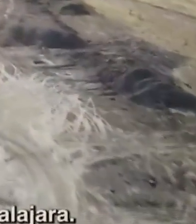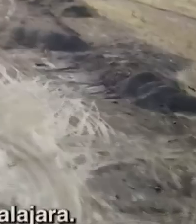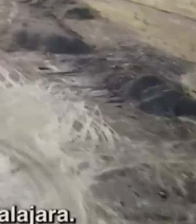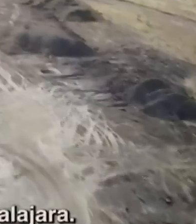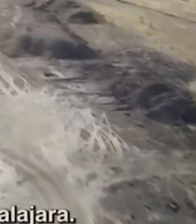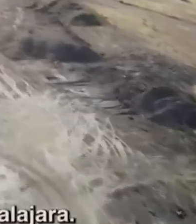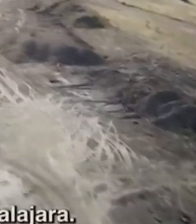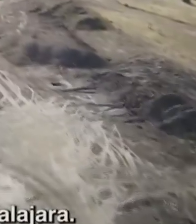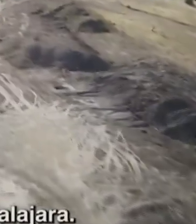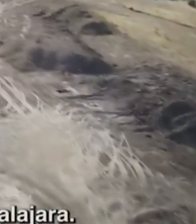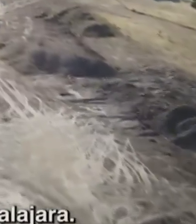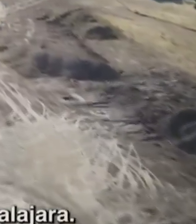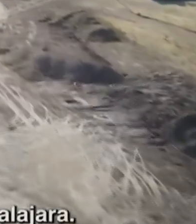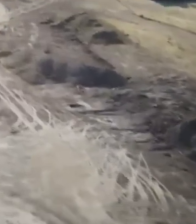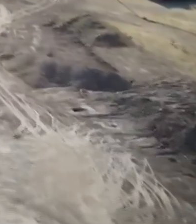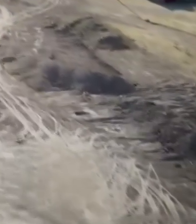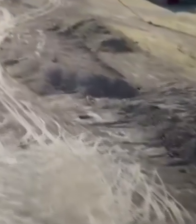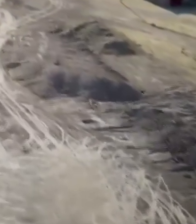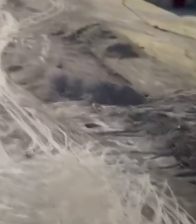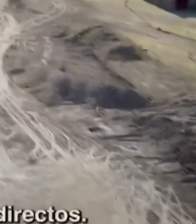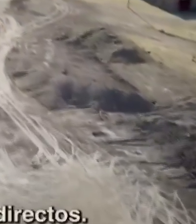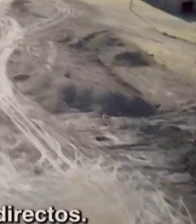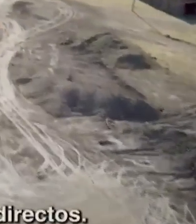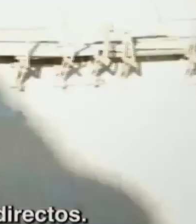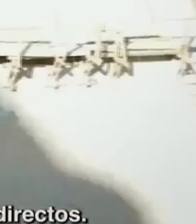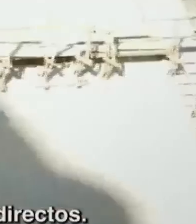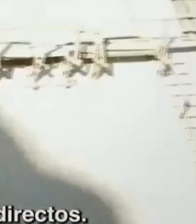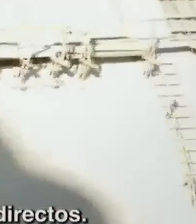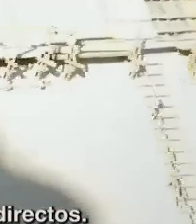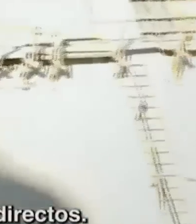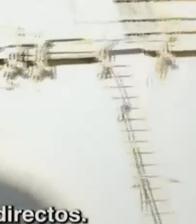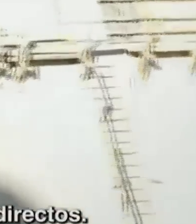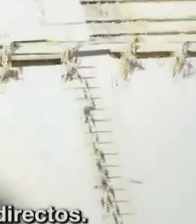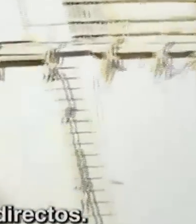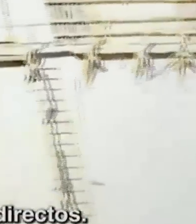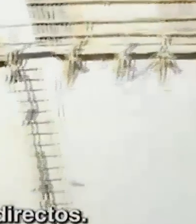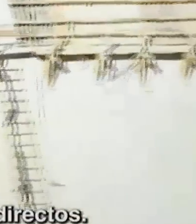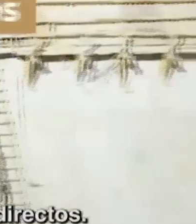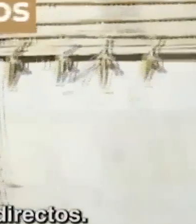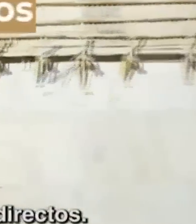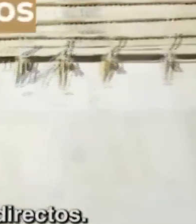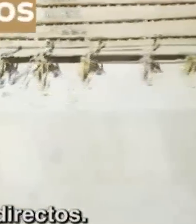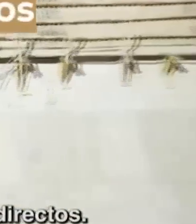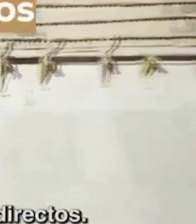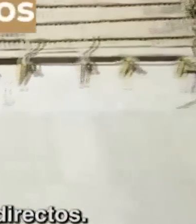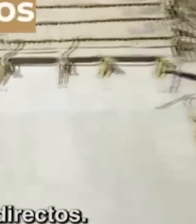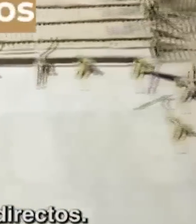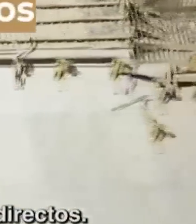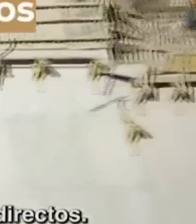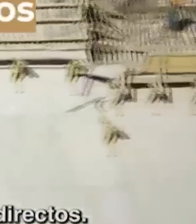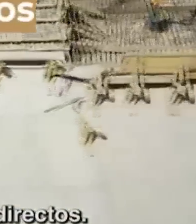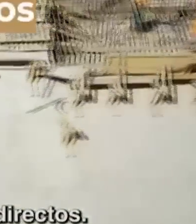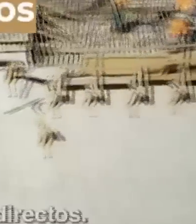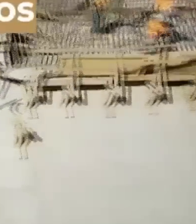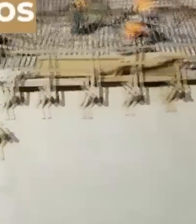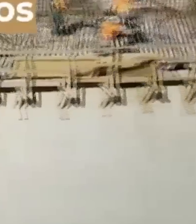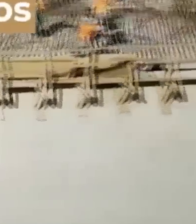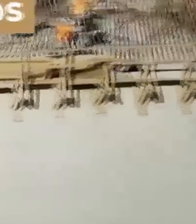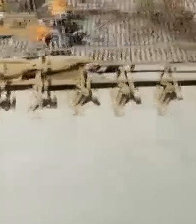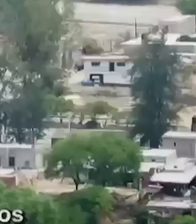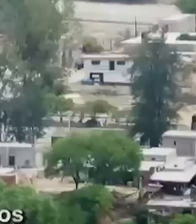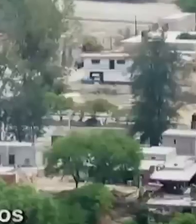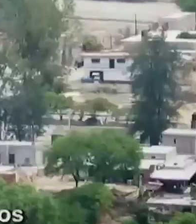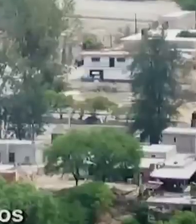1.1 millones de personas de Guadalajara. En su construcción, se han generado 655 empleos